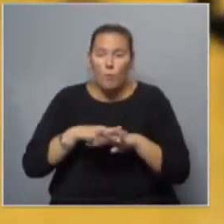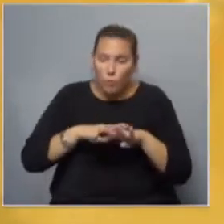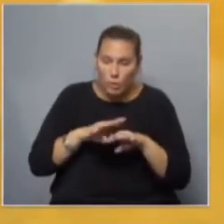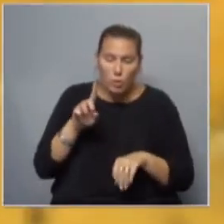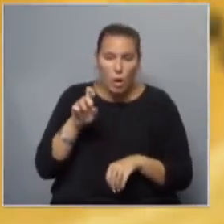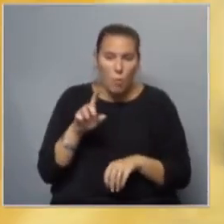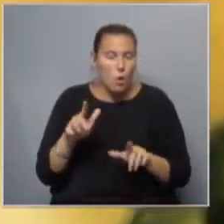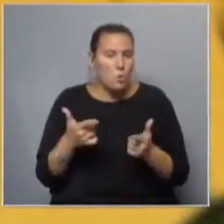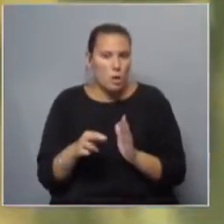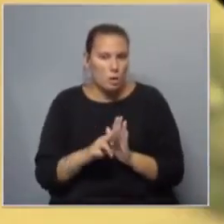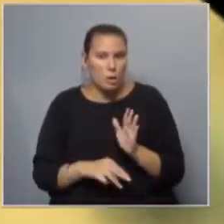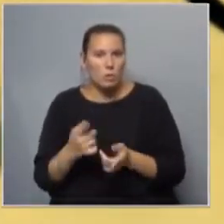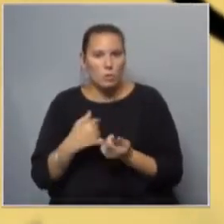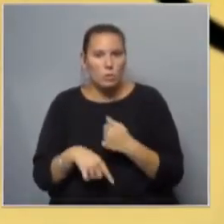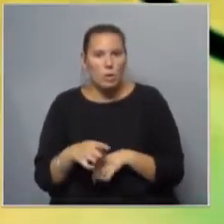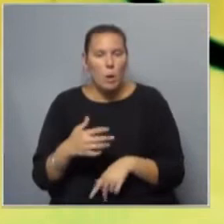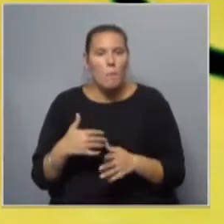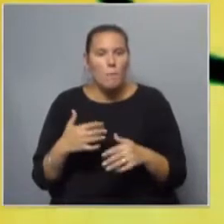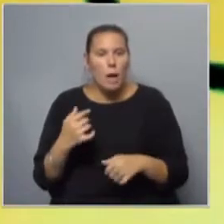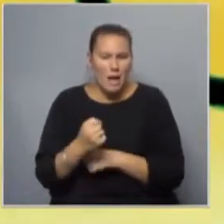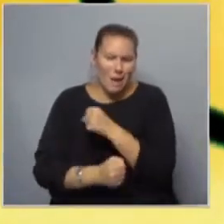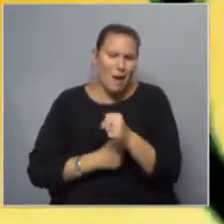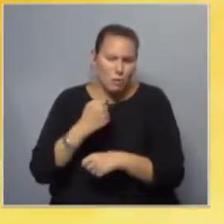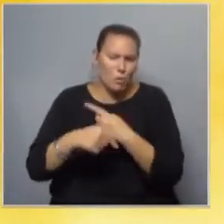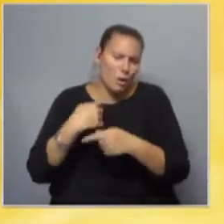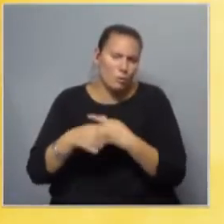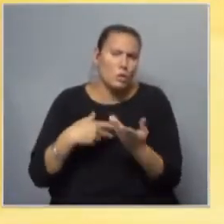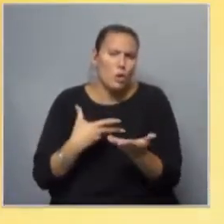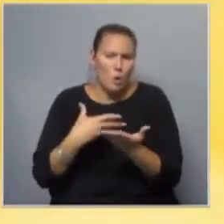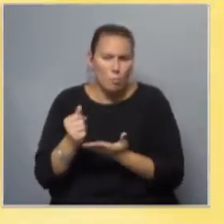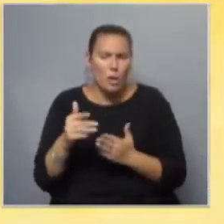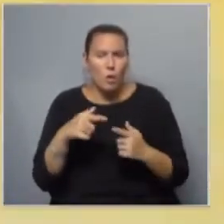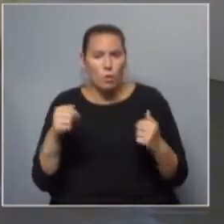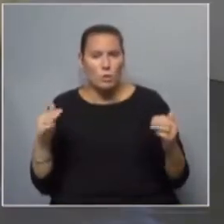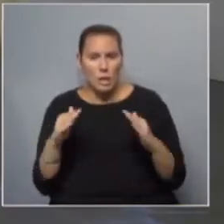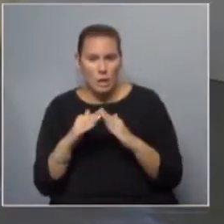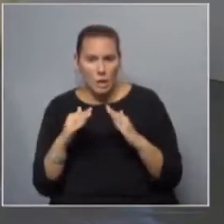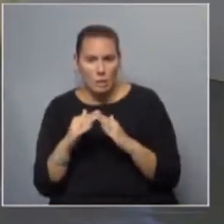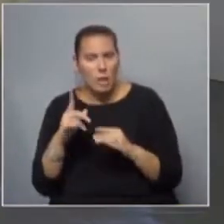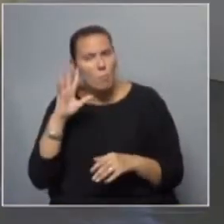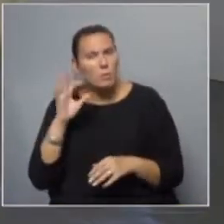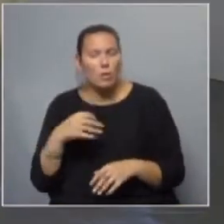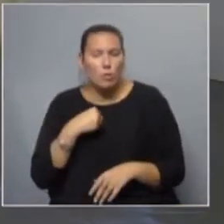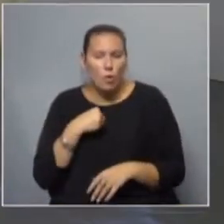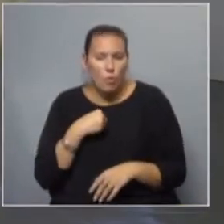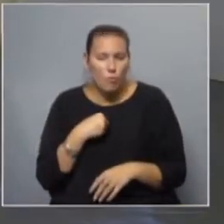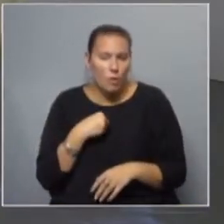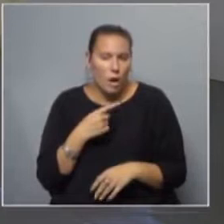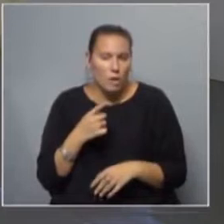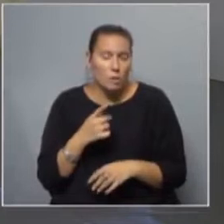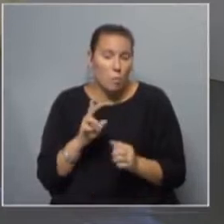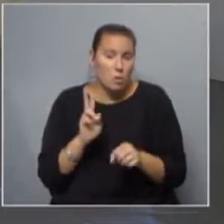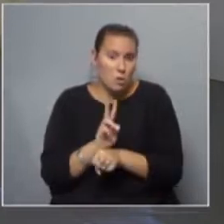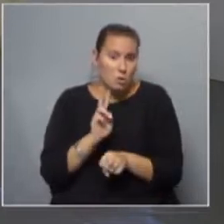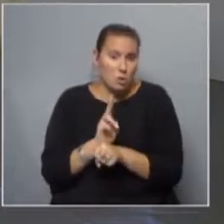agua. Así que bueno, tenemos muchísimo en el año para seguir. Muchísima gente ha comprado esos dispositivos domésticos haciendo fe de algo que nadie regula. Y no